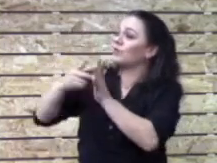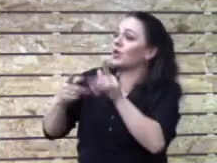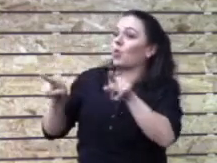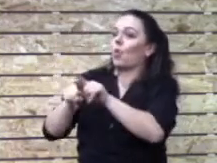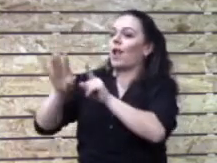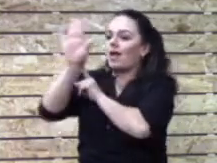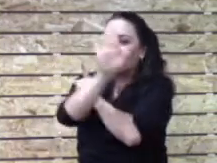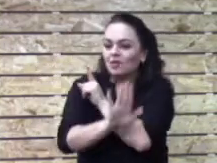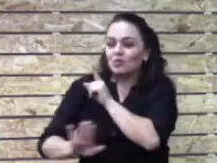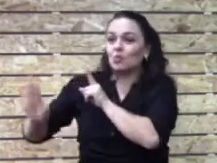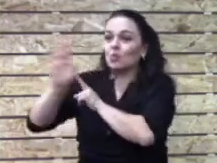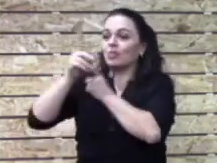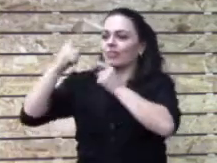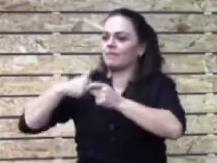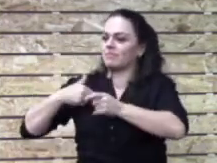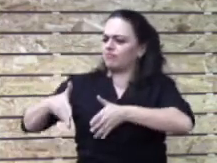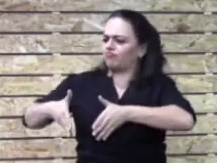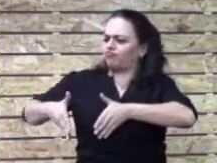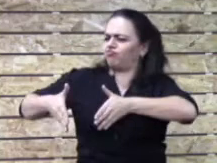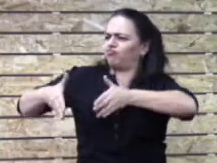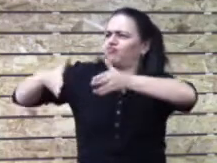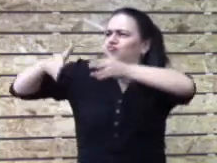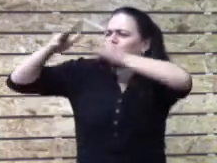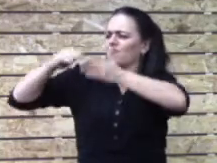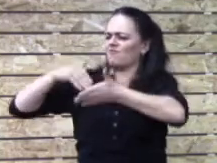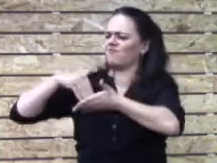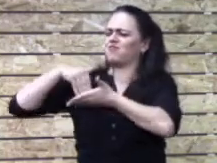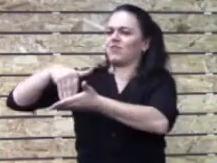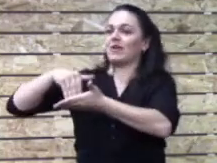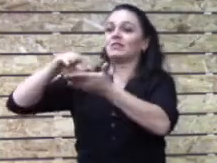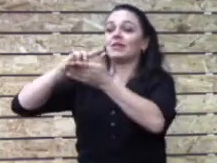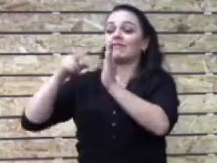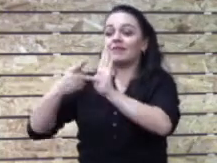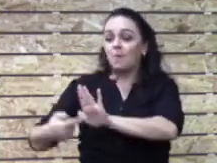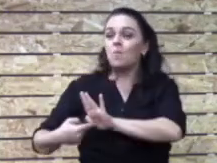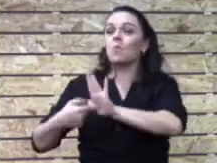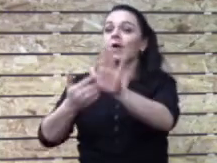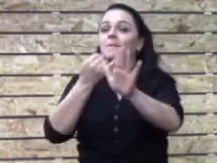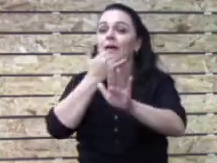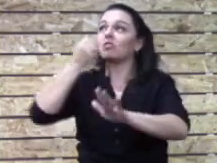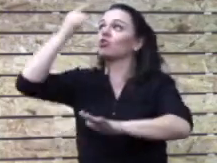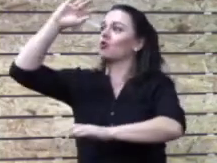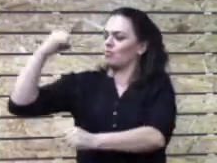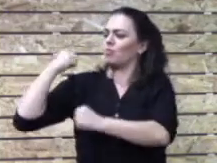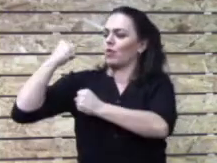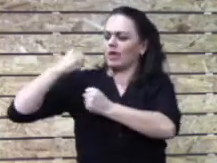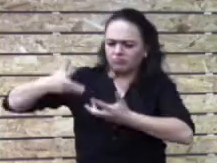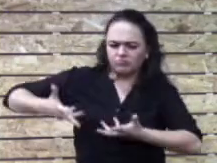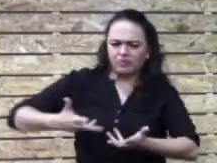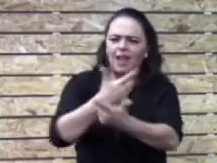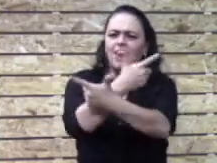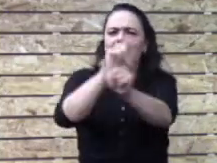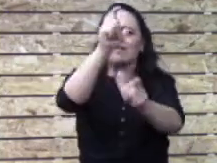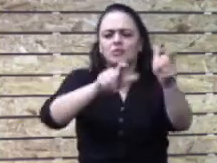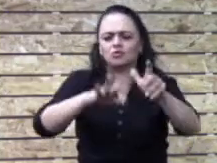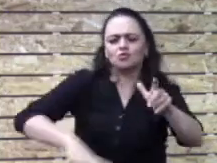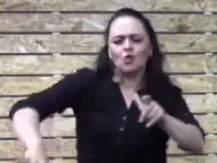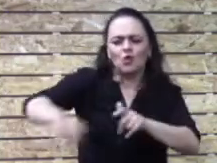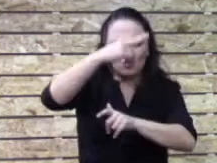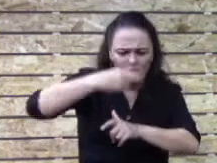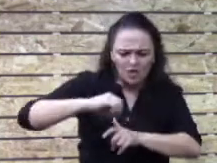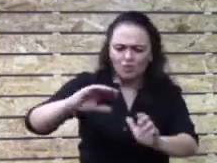de Dios de liberar a su pueblo. Por eso se cita con tanta frecuencia el Salmo 91. Pero